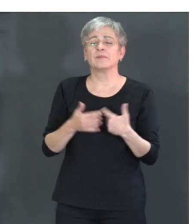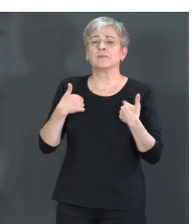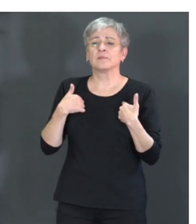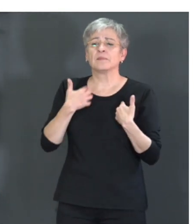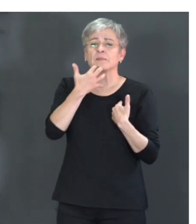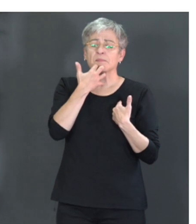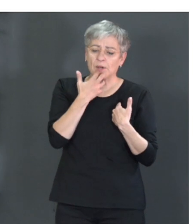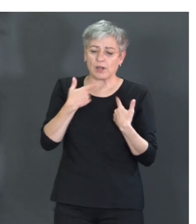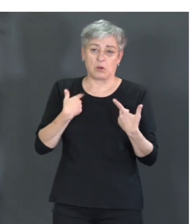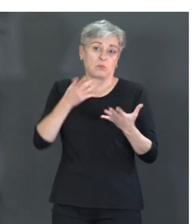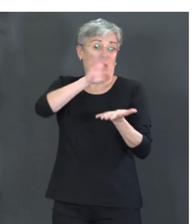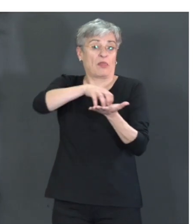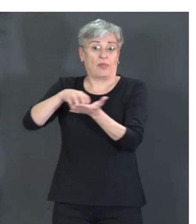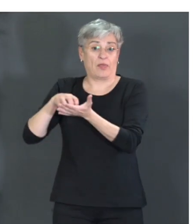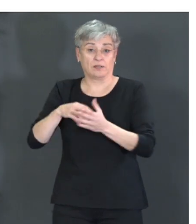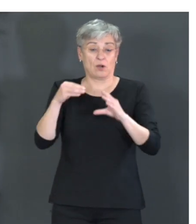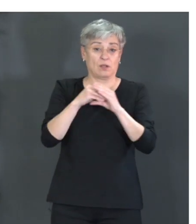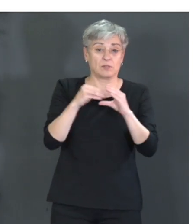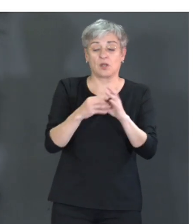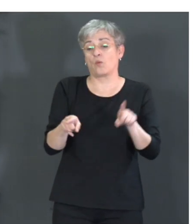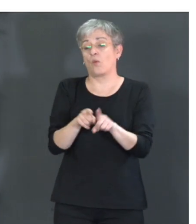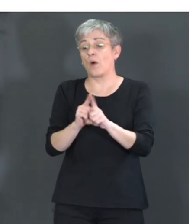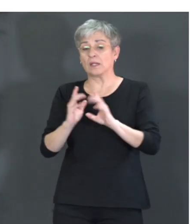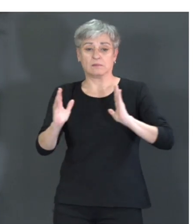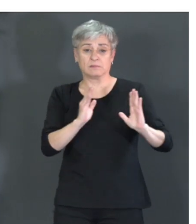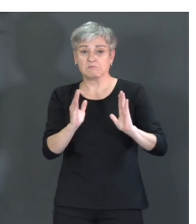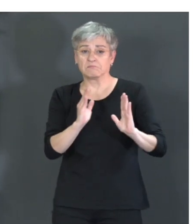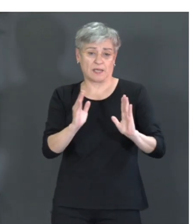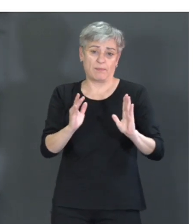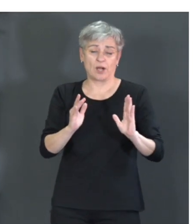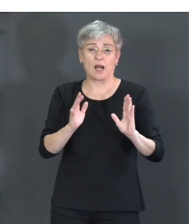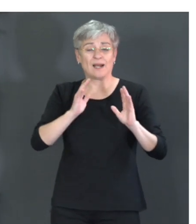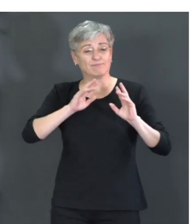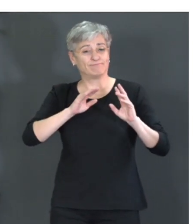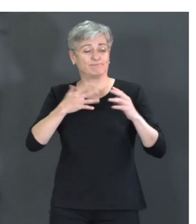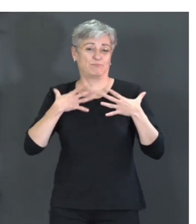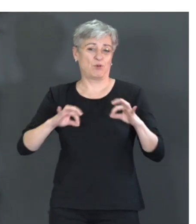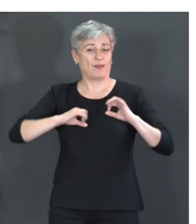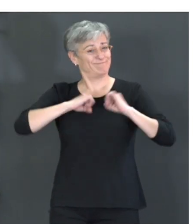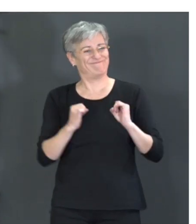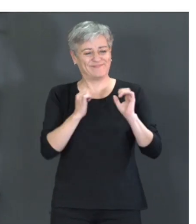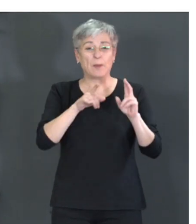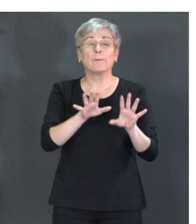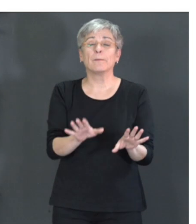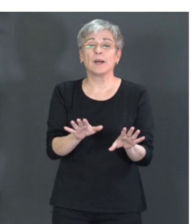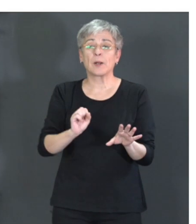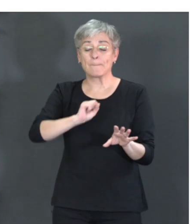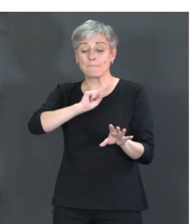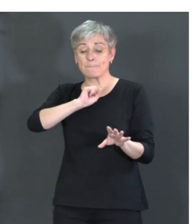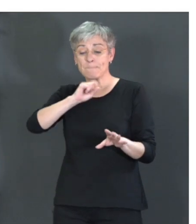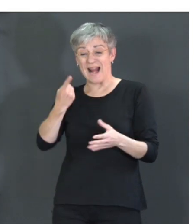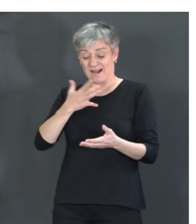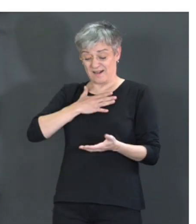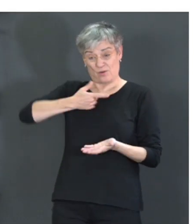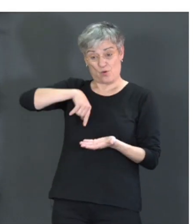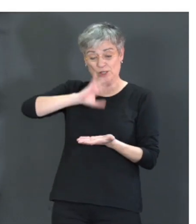otros centros del Inserso pues tienen carácter temporal estas estancias, pero lo que es más relevante del centro yo creo es